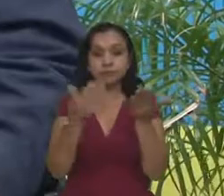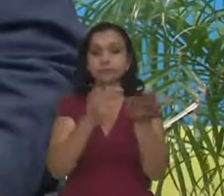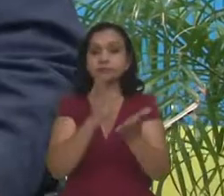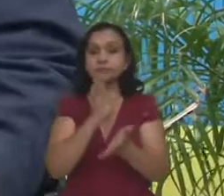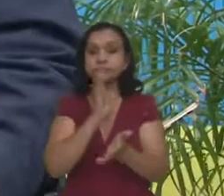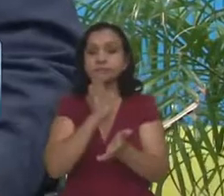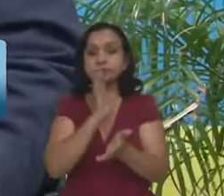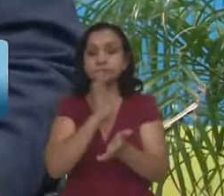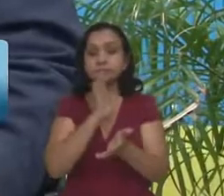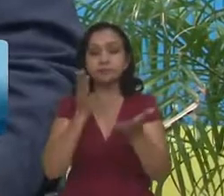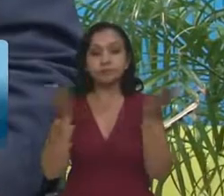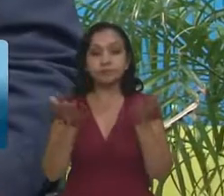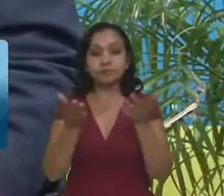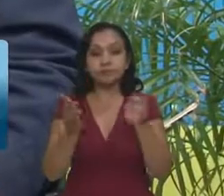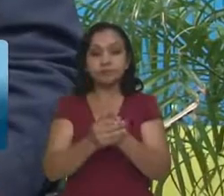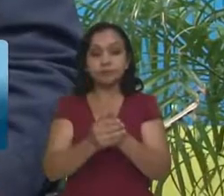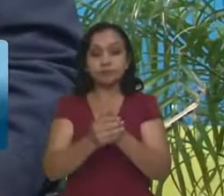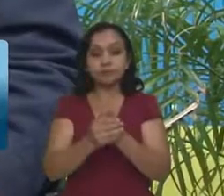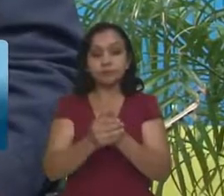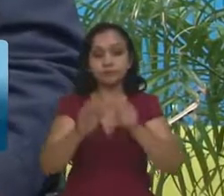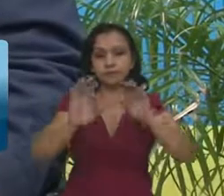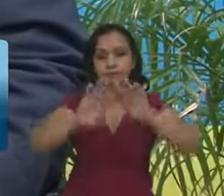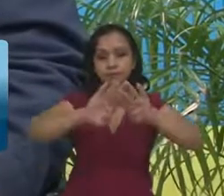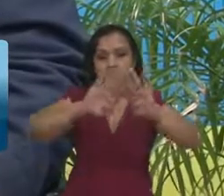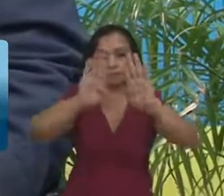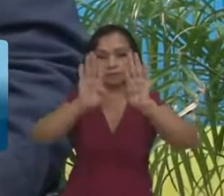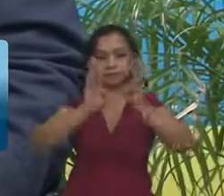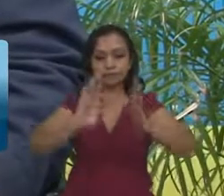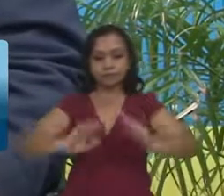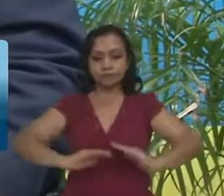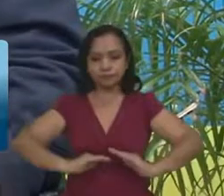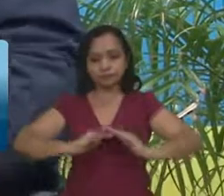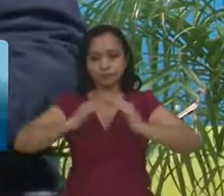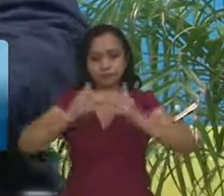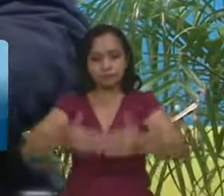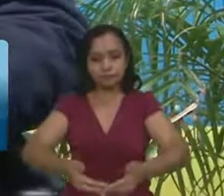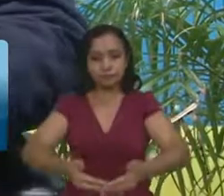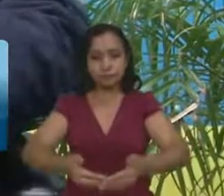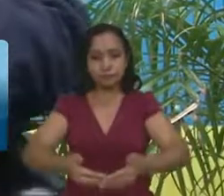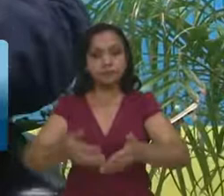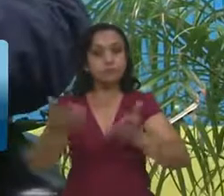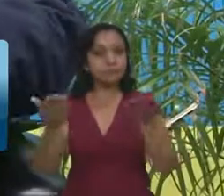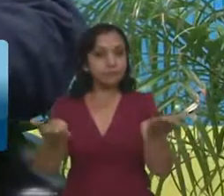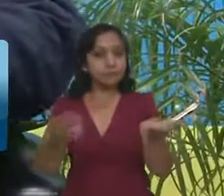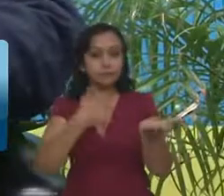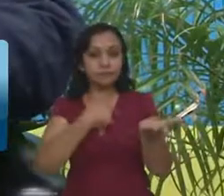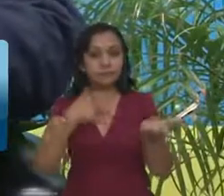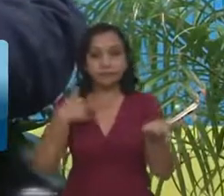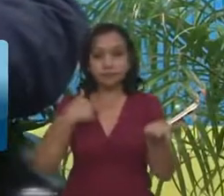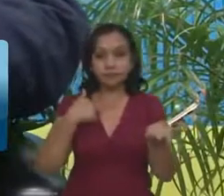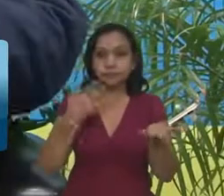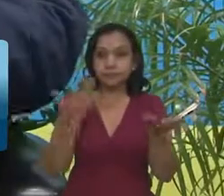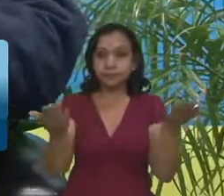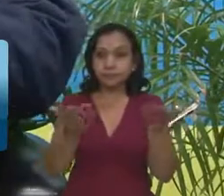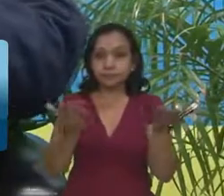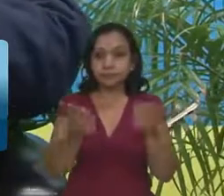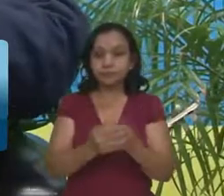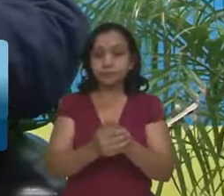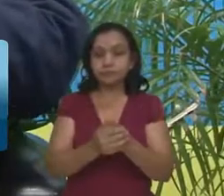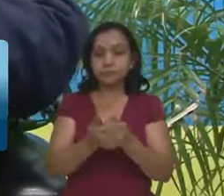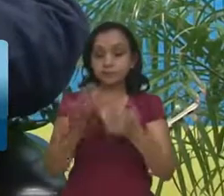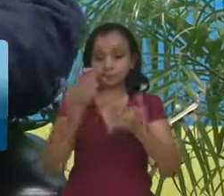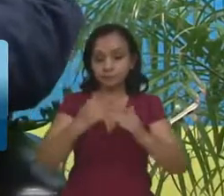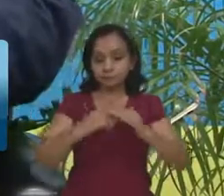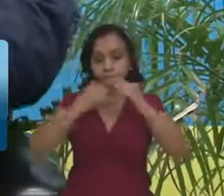hablando de las compañeras embarazadas. En este caso, si hay una reacción inmune, una reacción